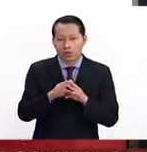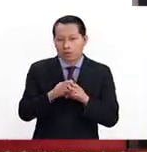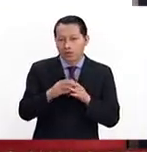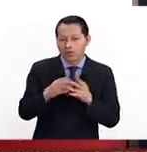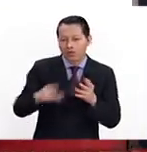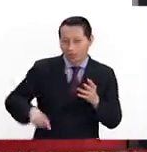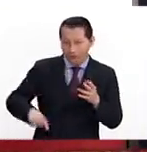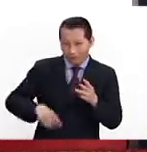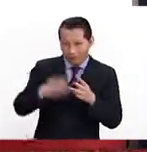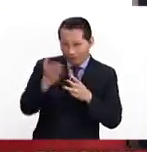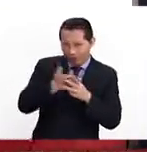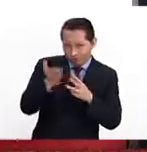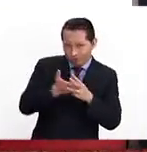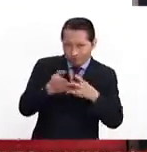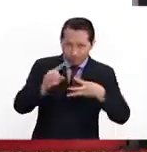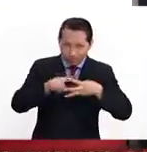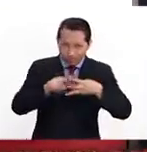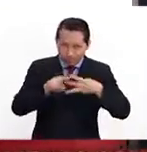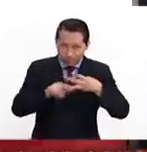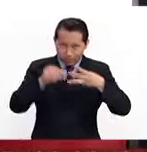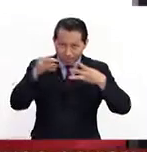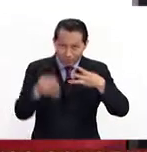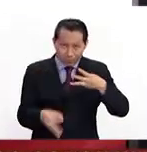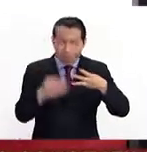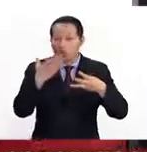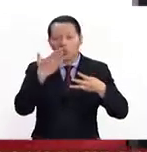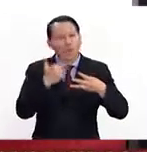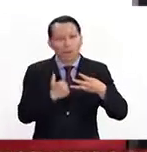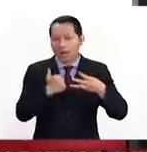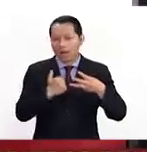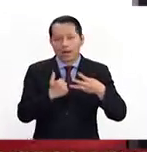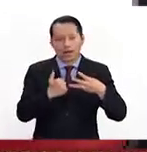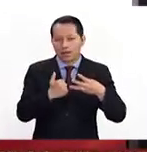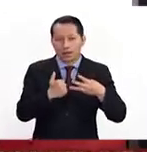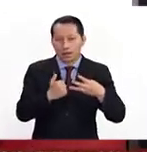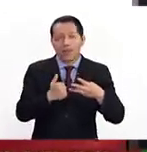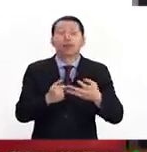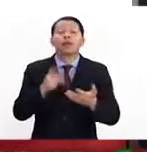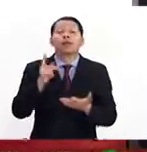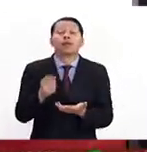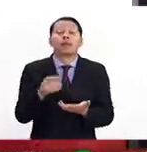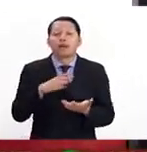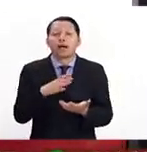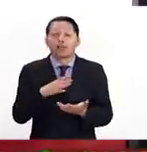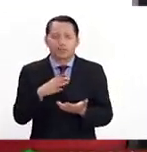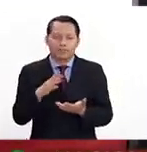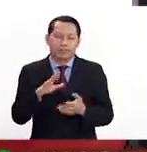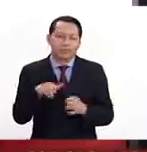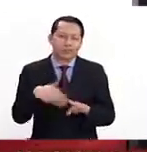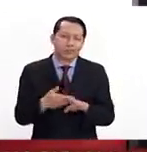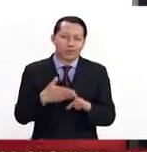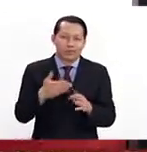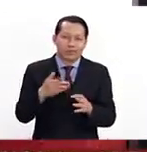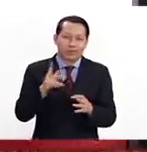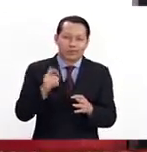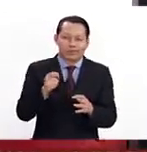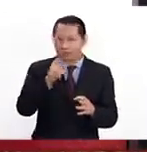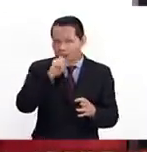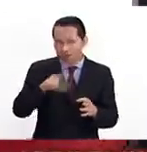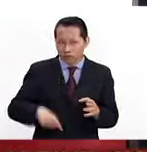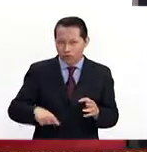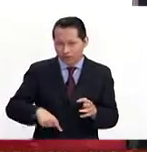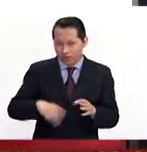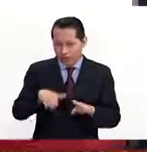poderes, es un atentado a las instituciones democráticas y no solo lo llama golpe de Estado a la oposición, vimos ayer declaraciones muy